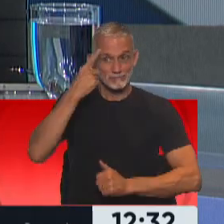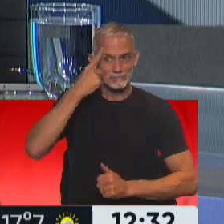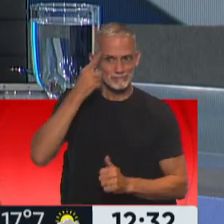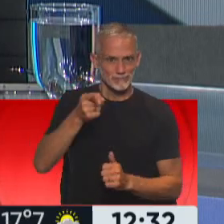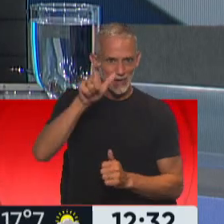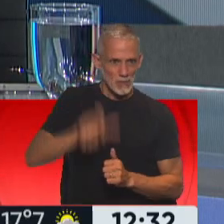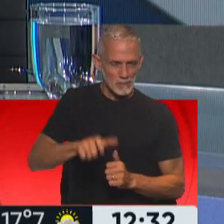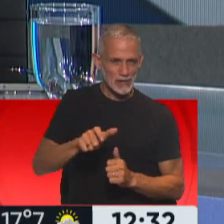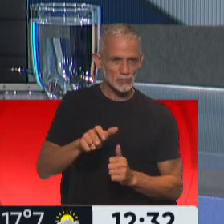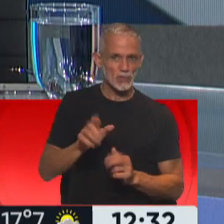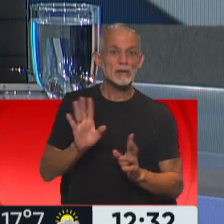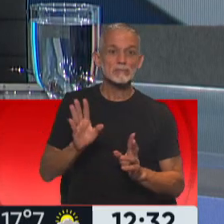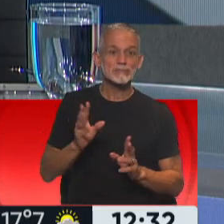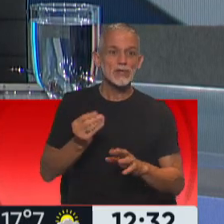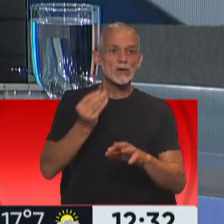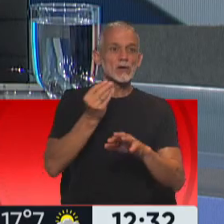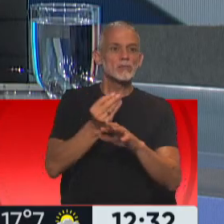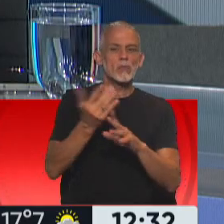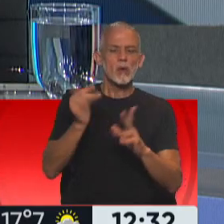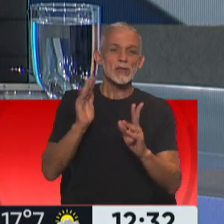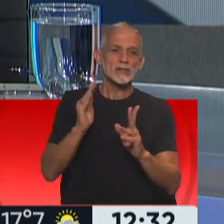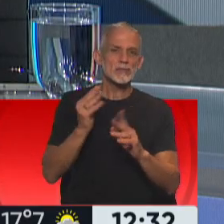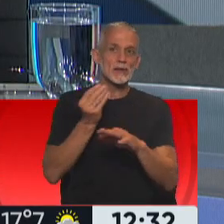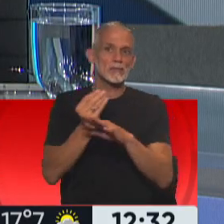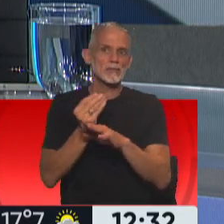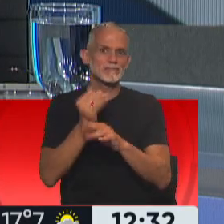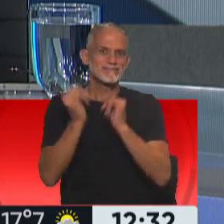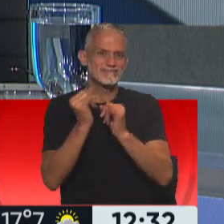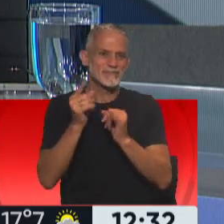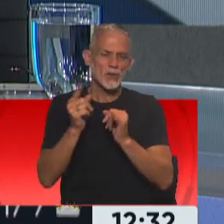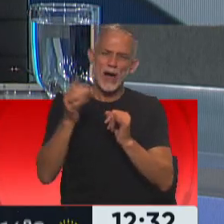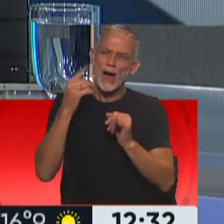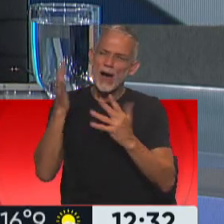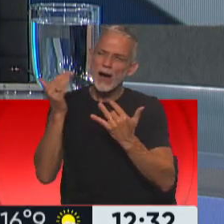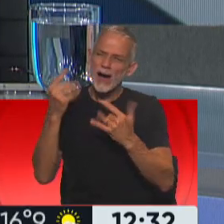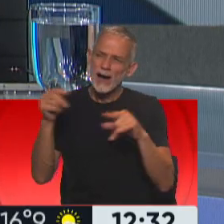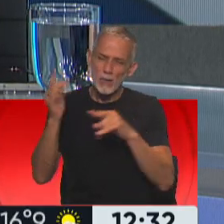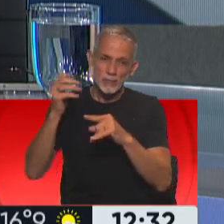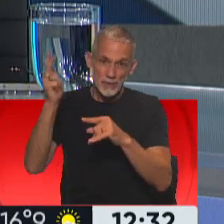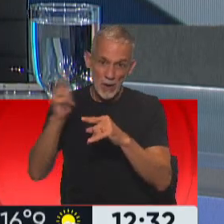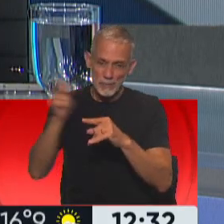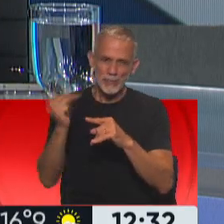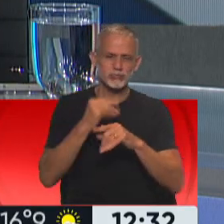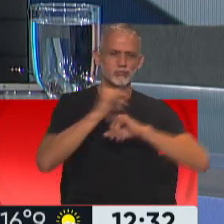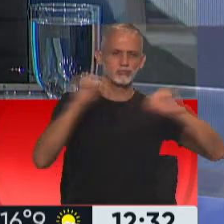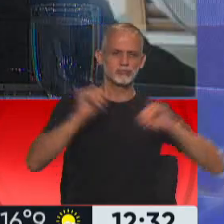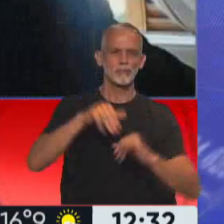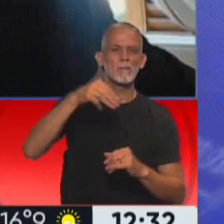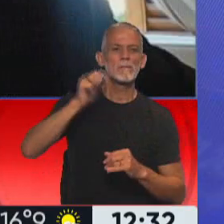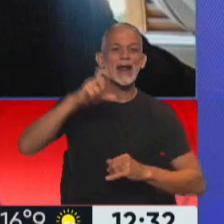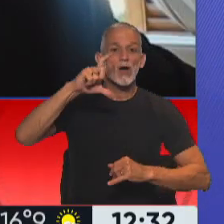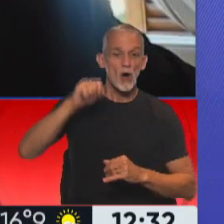vos, asumió la posibilidad de ser vocero, es decir, interpretar y dar a conocer su mensaje. Guillermo Marcó